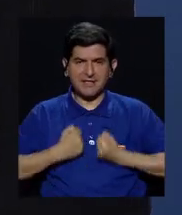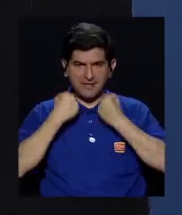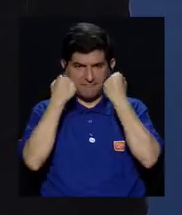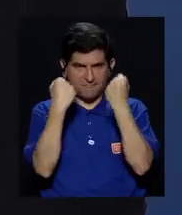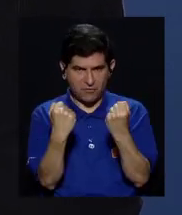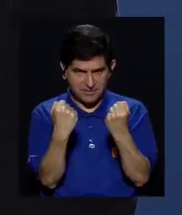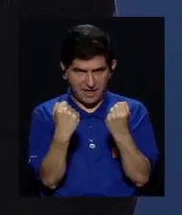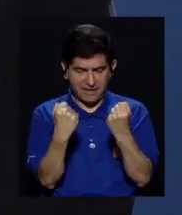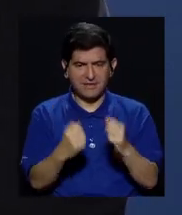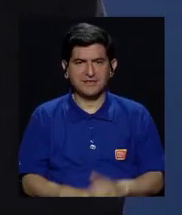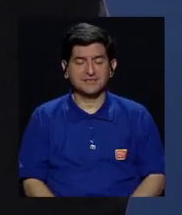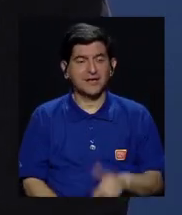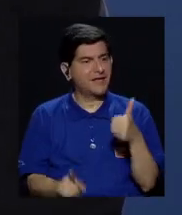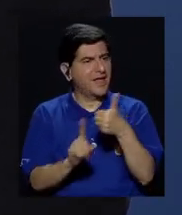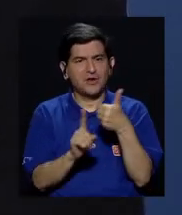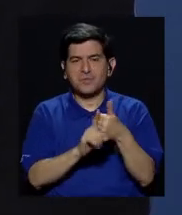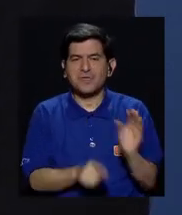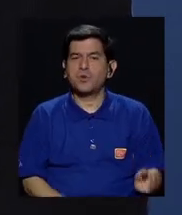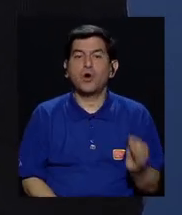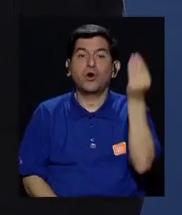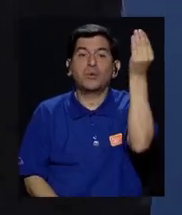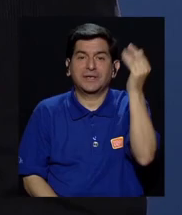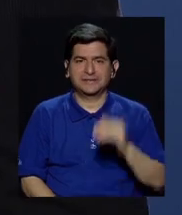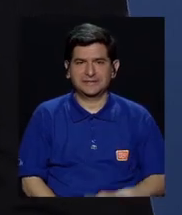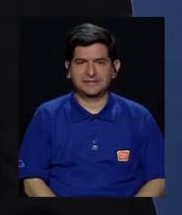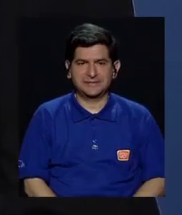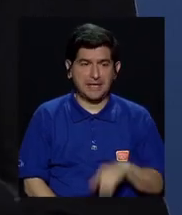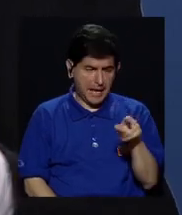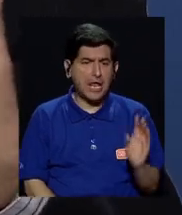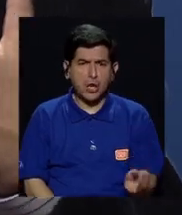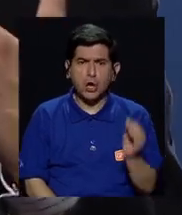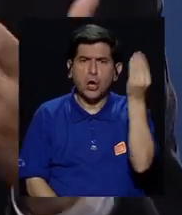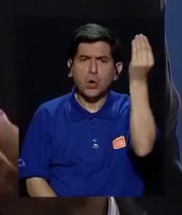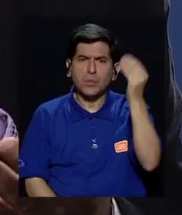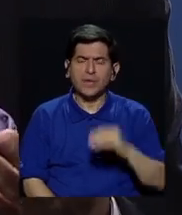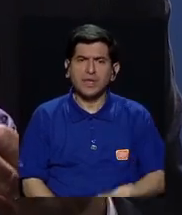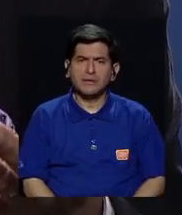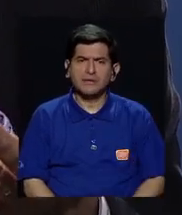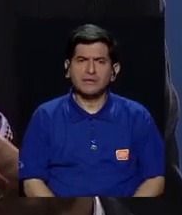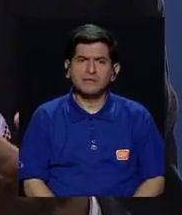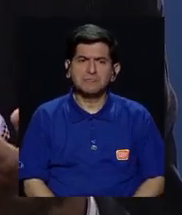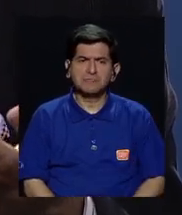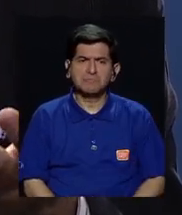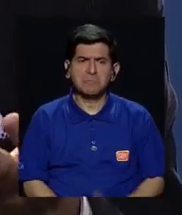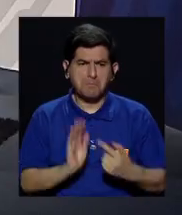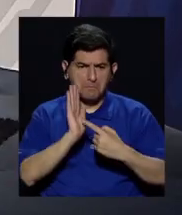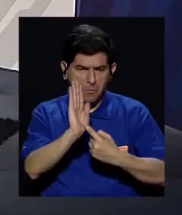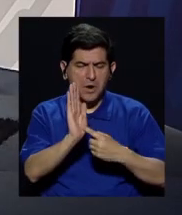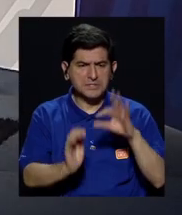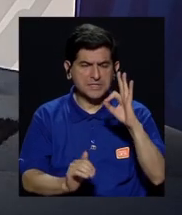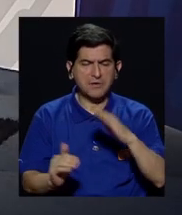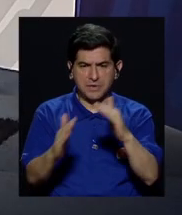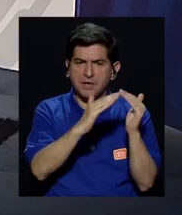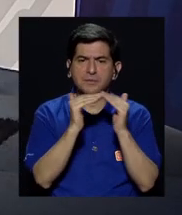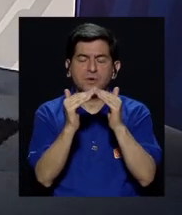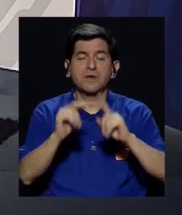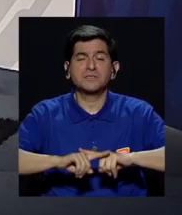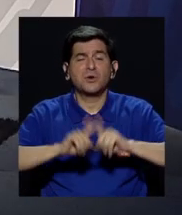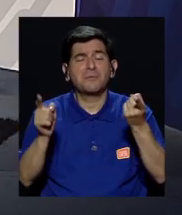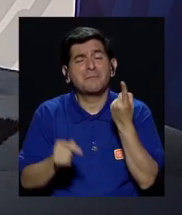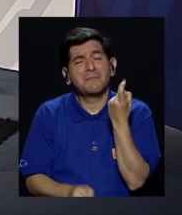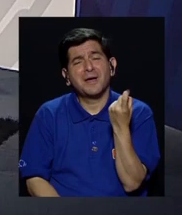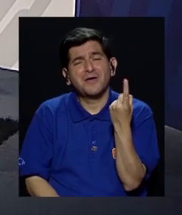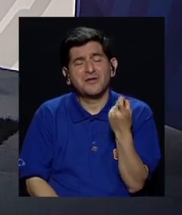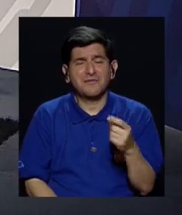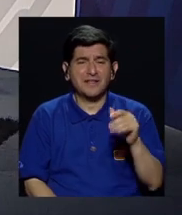fortaleza la juventud creo que es muy joven y eso lo expone bien ante un sector de la población pero